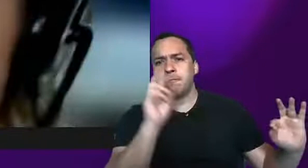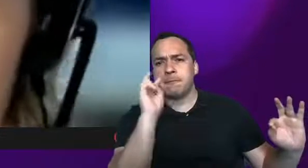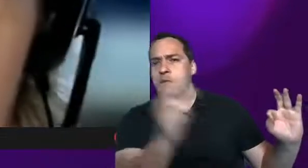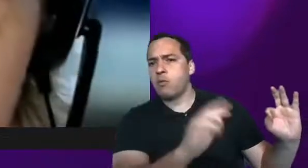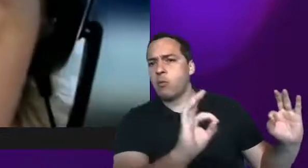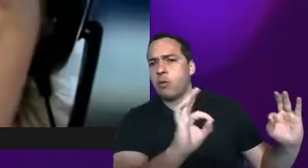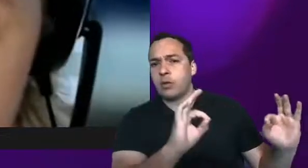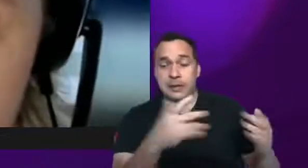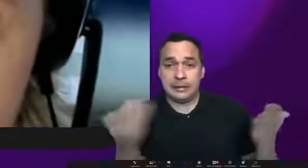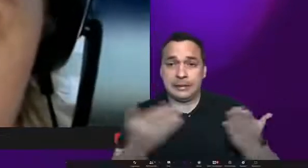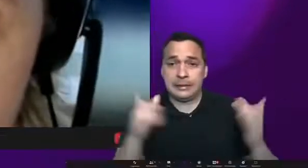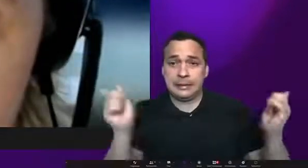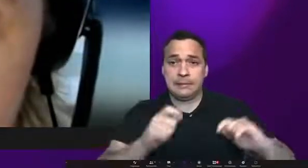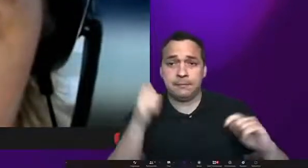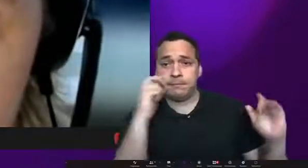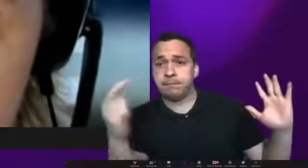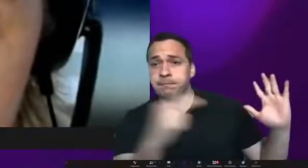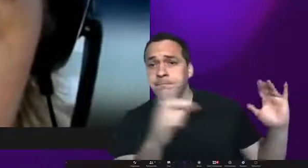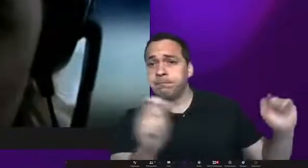¿Ahora?